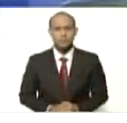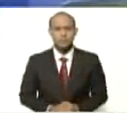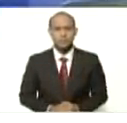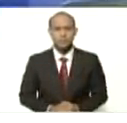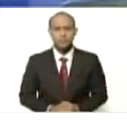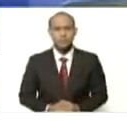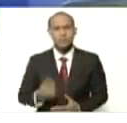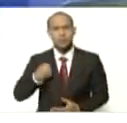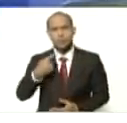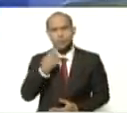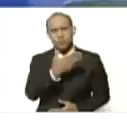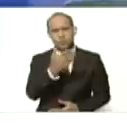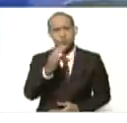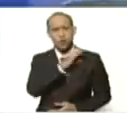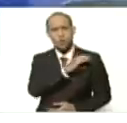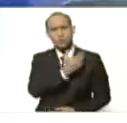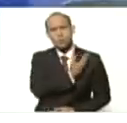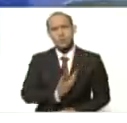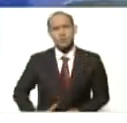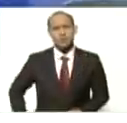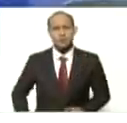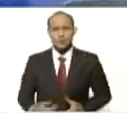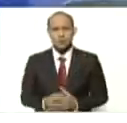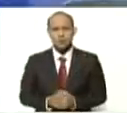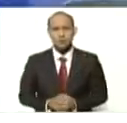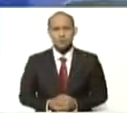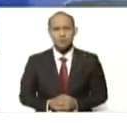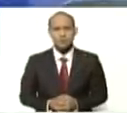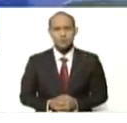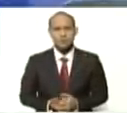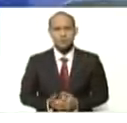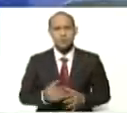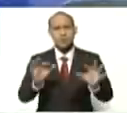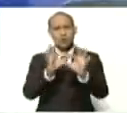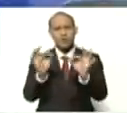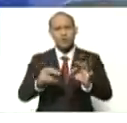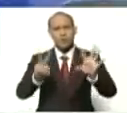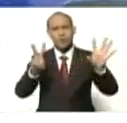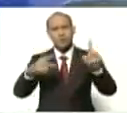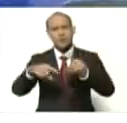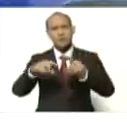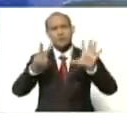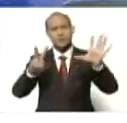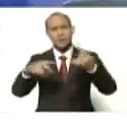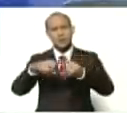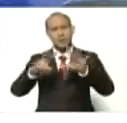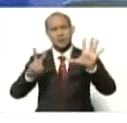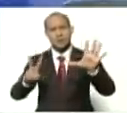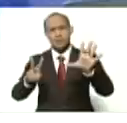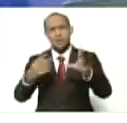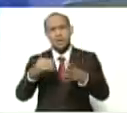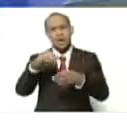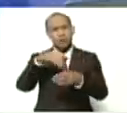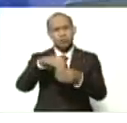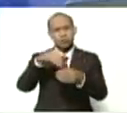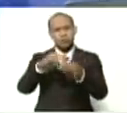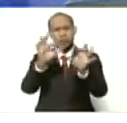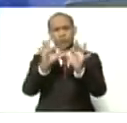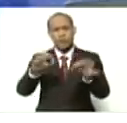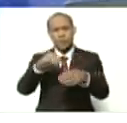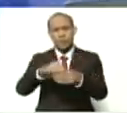yo le decía a la comisión presidencial el método más 777 tiene componentes internos